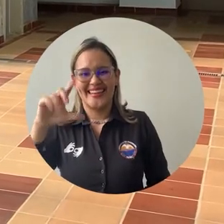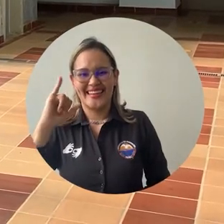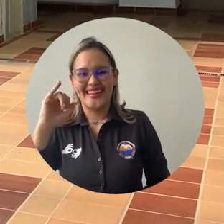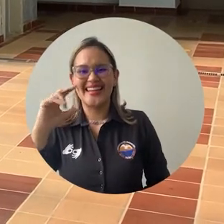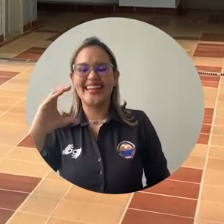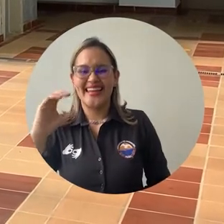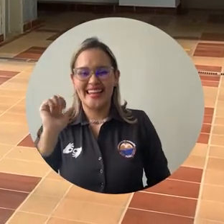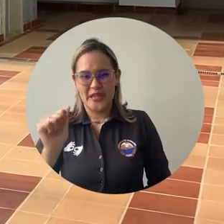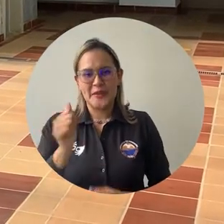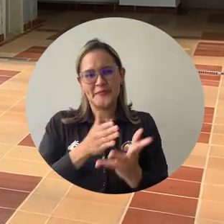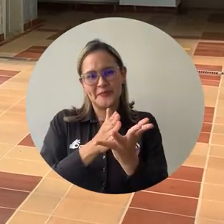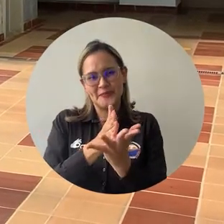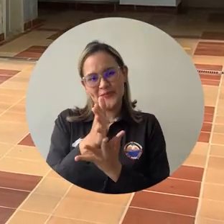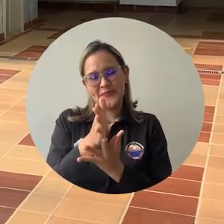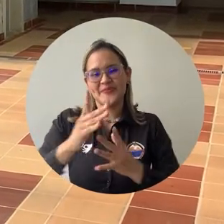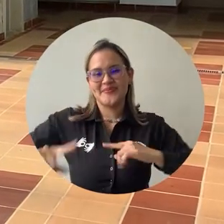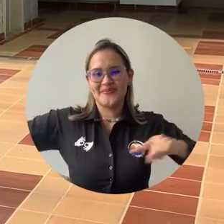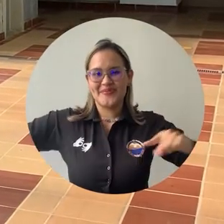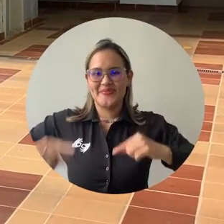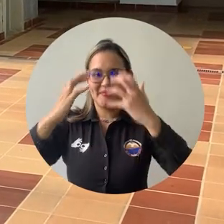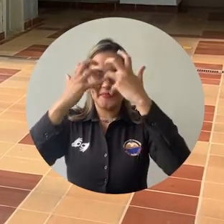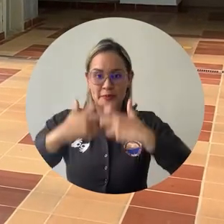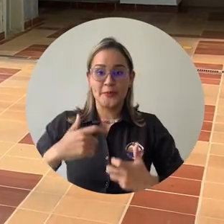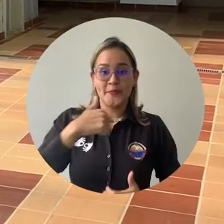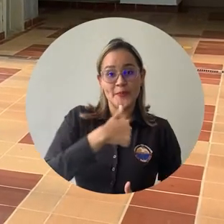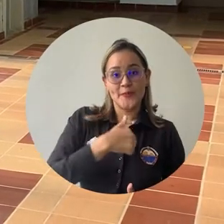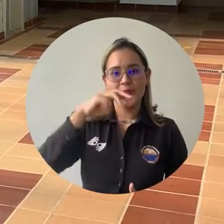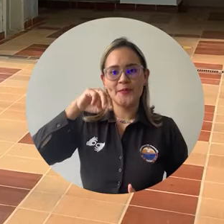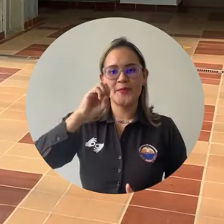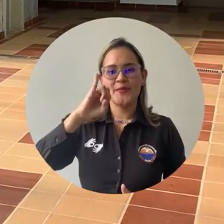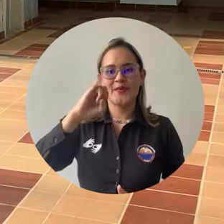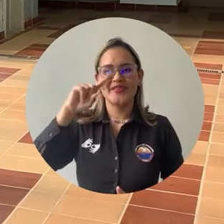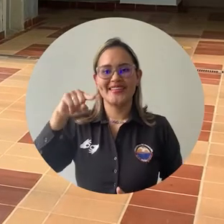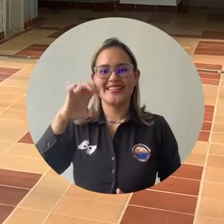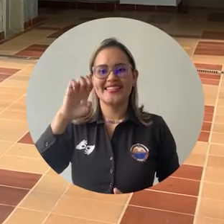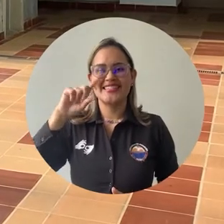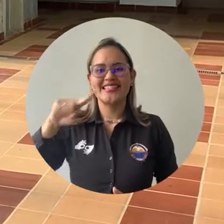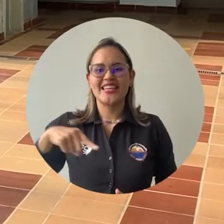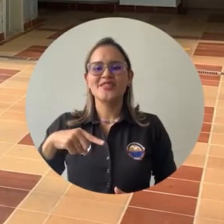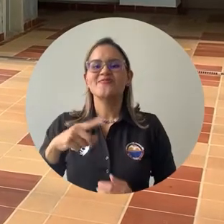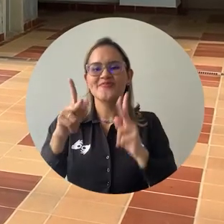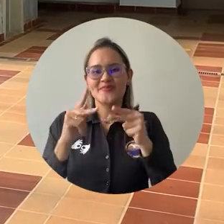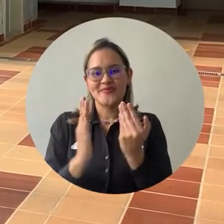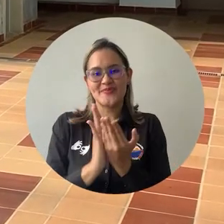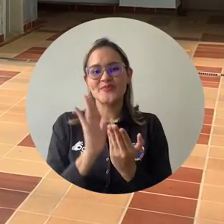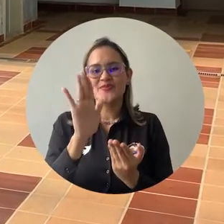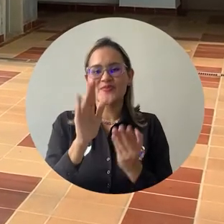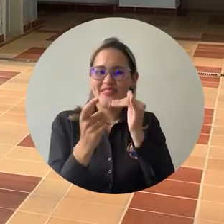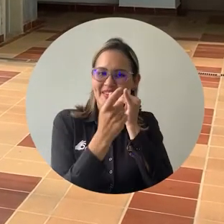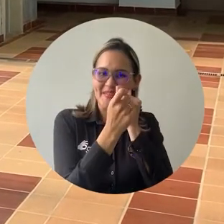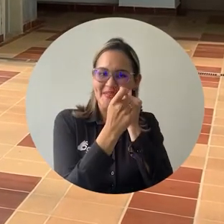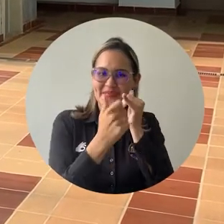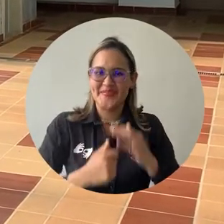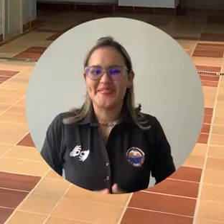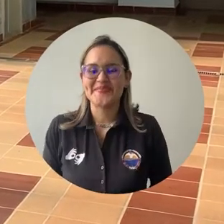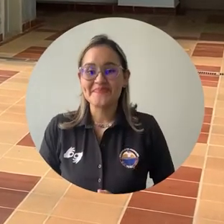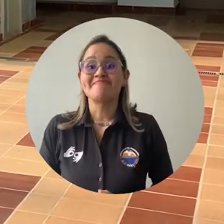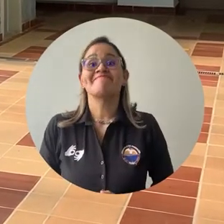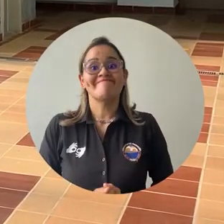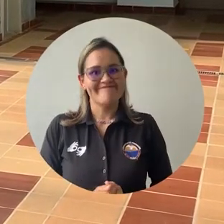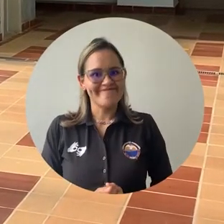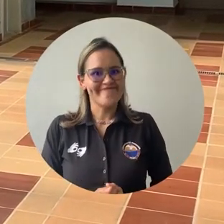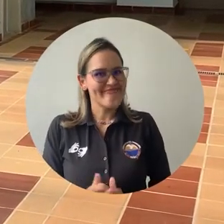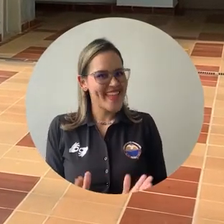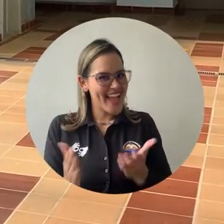estudiante del programa de Administración de Empresas. Y yo soy Moisés San Juanelo, estudiante del programa de Economía. Los invitamos a que nos acompañen durante